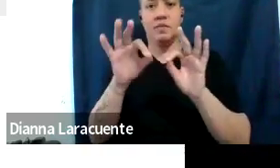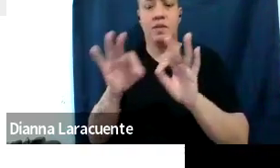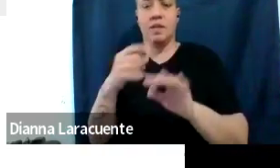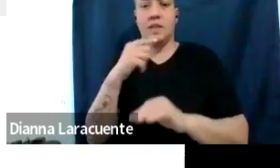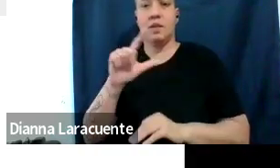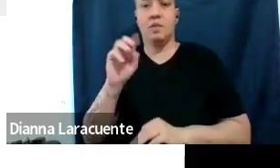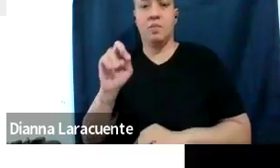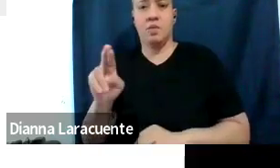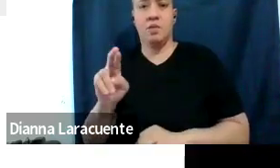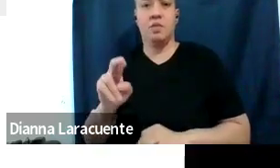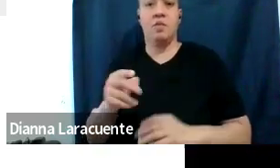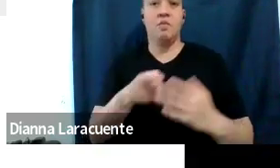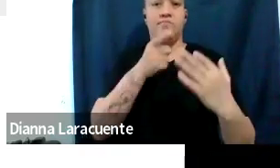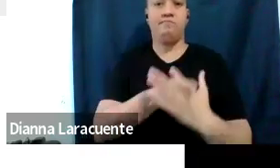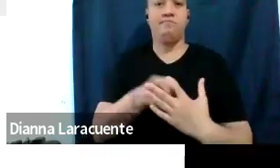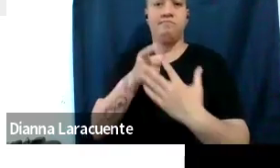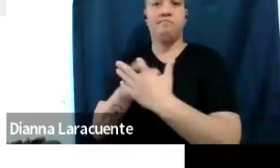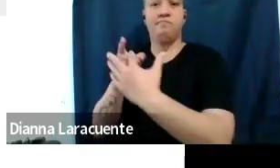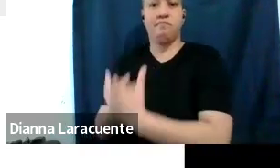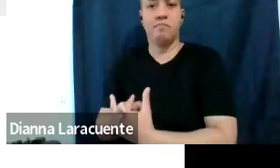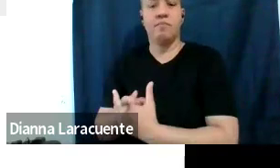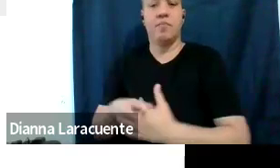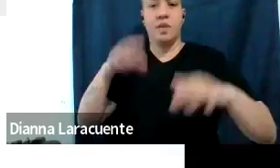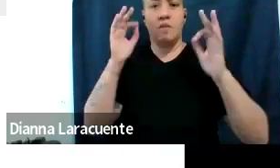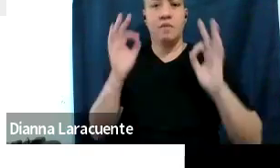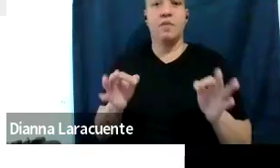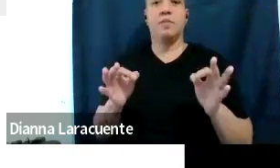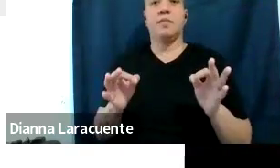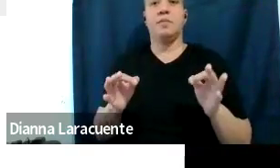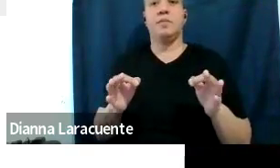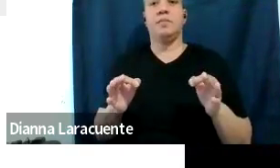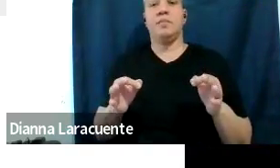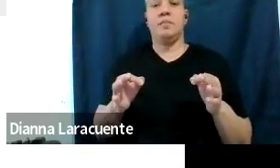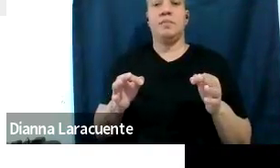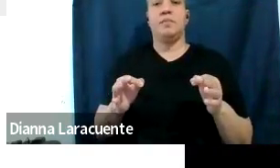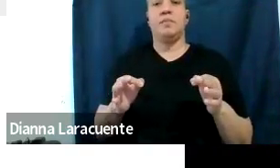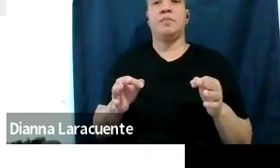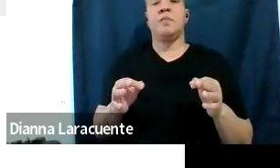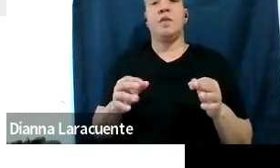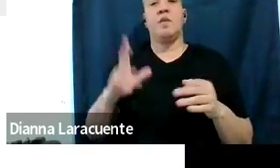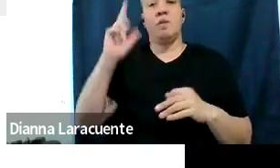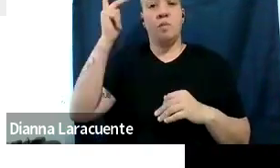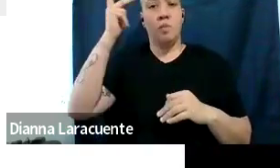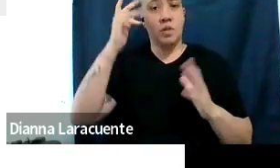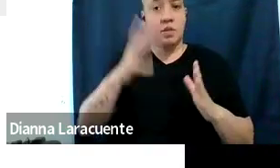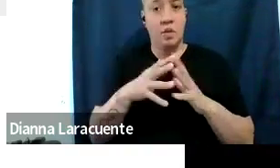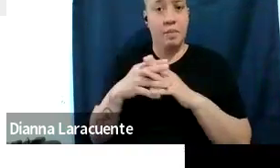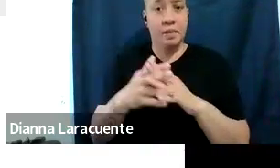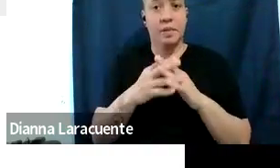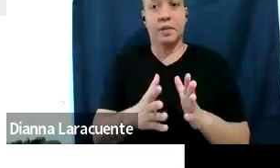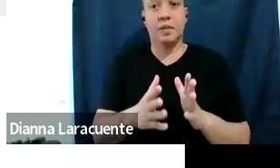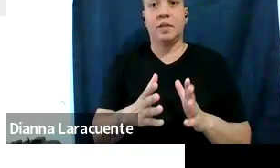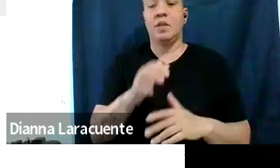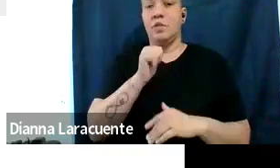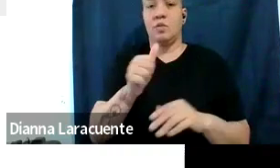Rivera, ofensa por ofensa, y afirmando que los políticos americanos son los que no